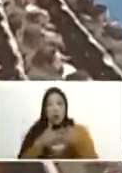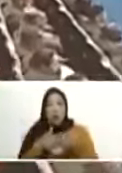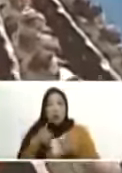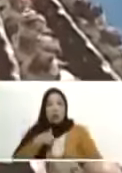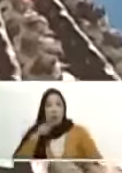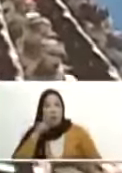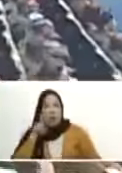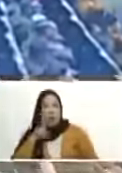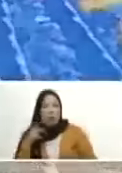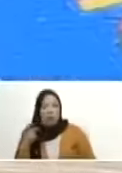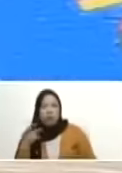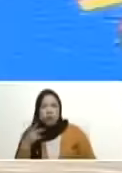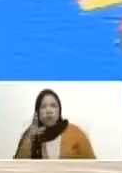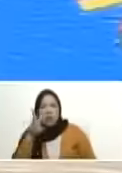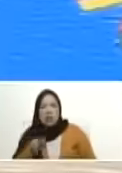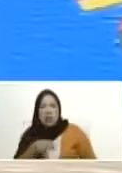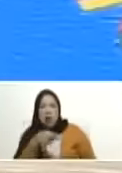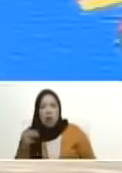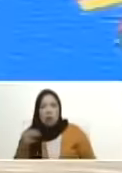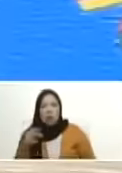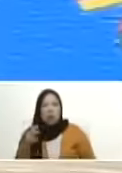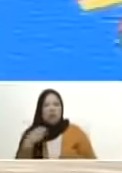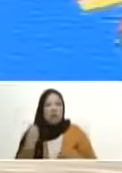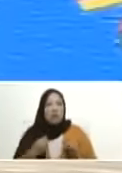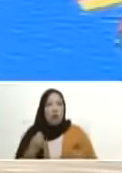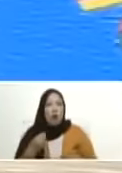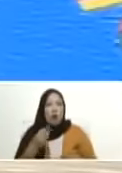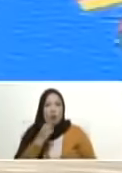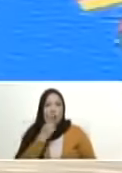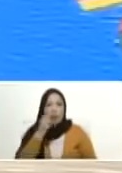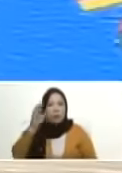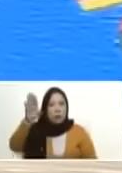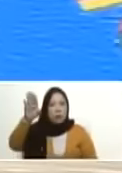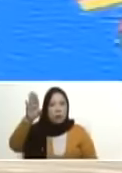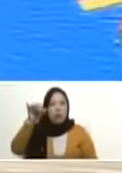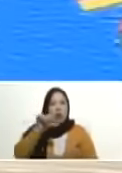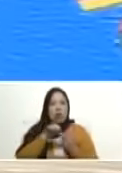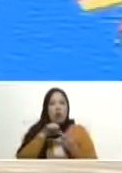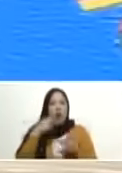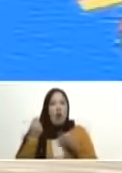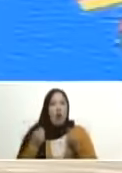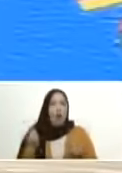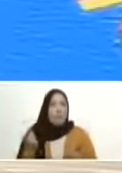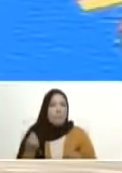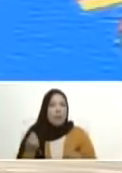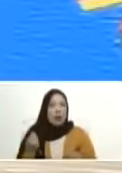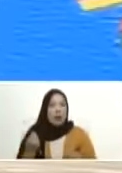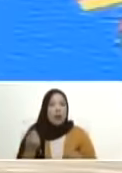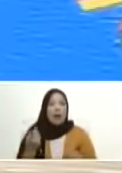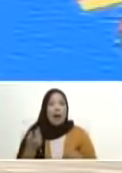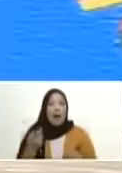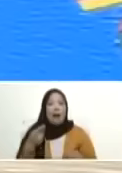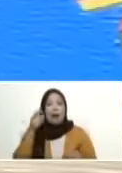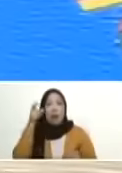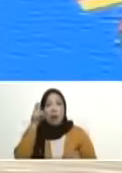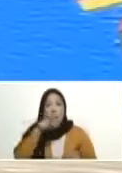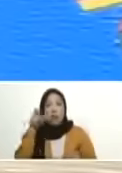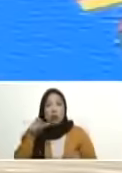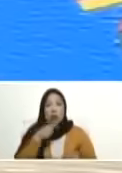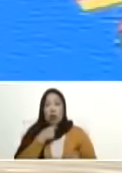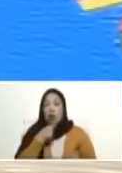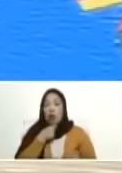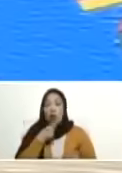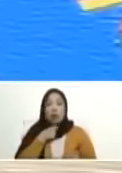miento? ¿De dónde surgió Hitler? de las posiciones anticomunistas.